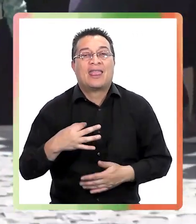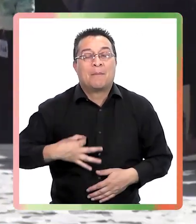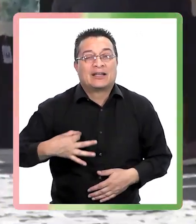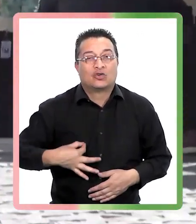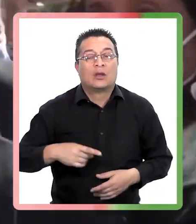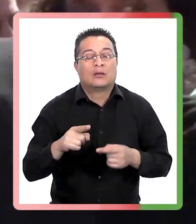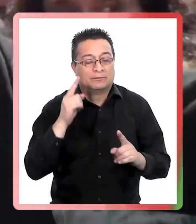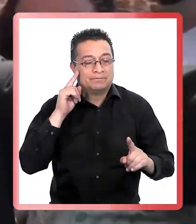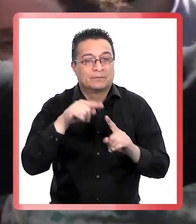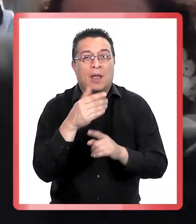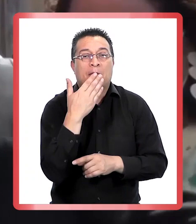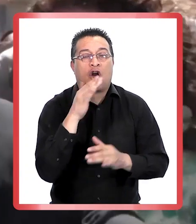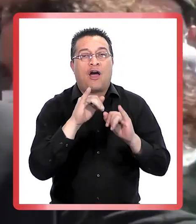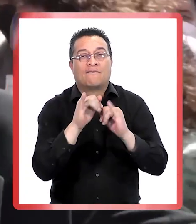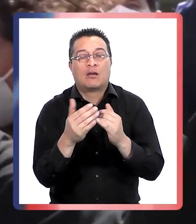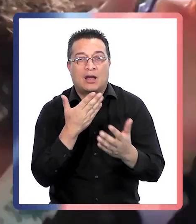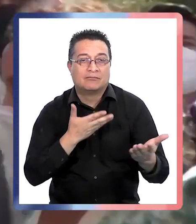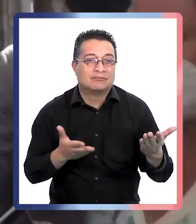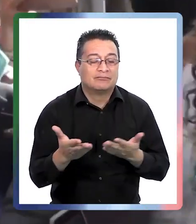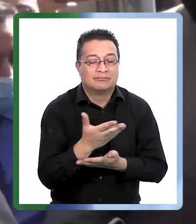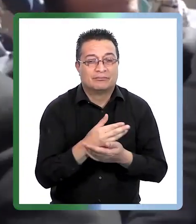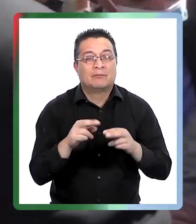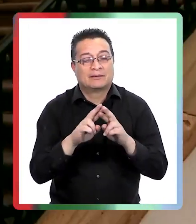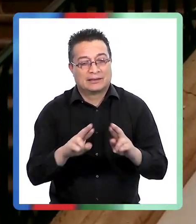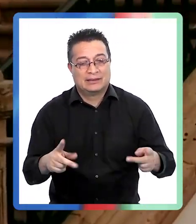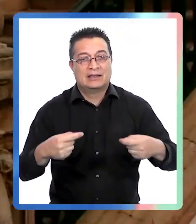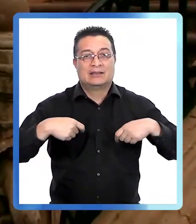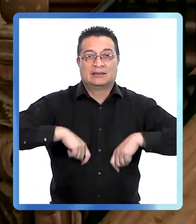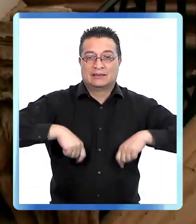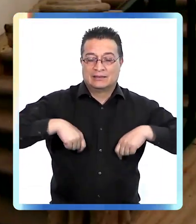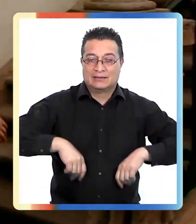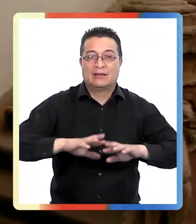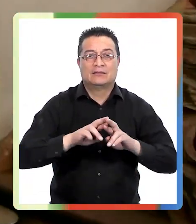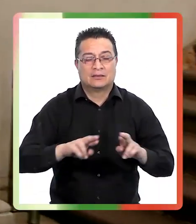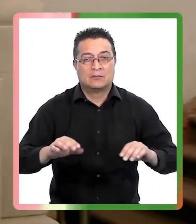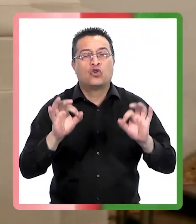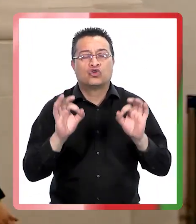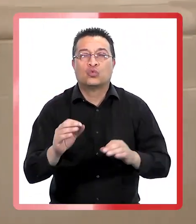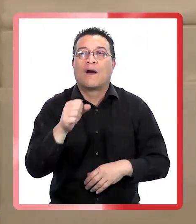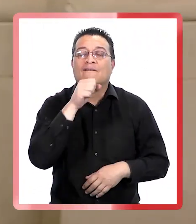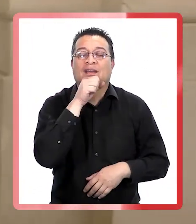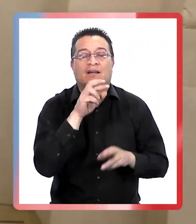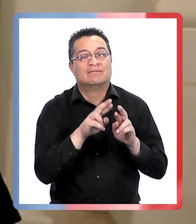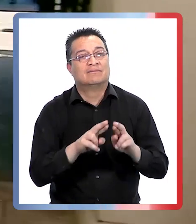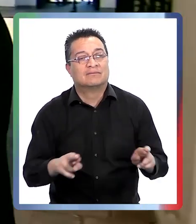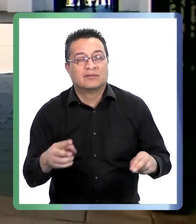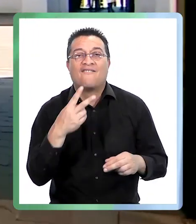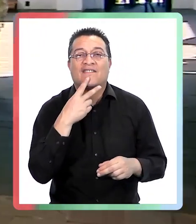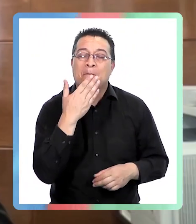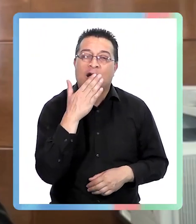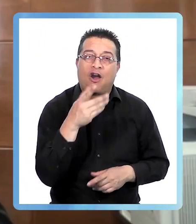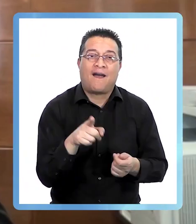que apuntan a tener una mejor forma de relacionarnos, más tranquilidad en los ingresos, más certezas en la vejez, un mejor vivir para